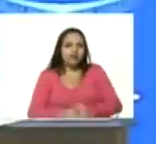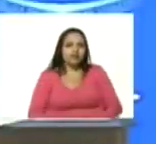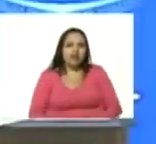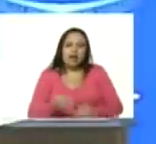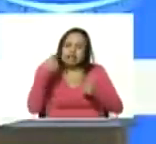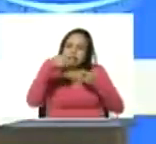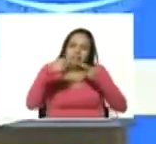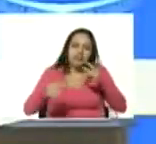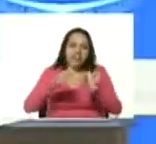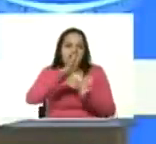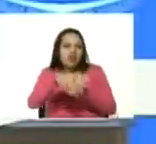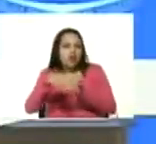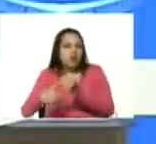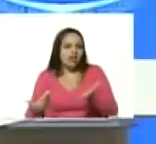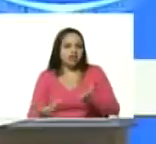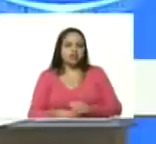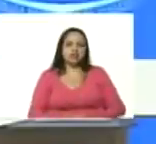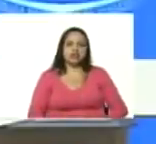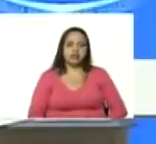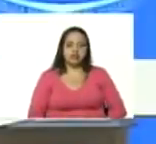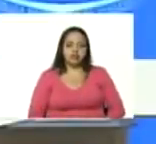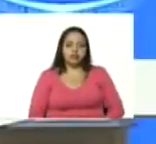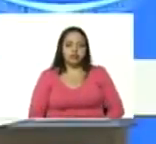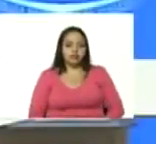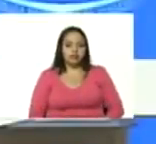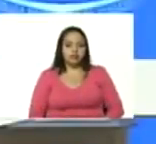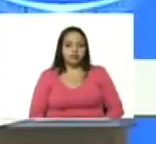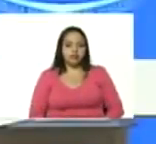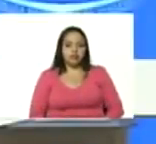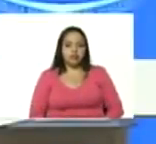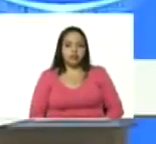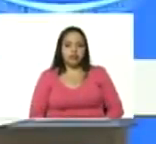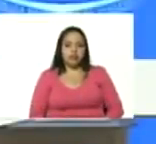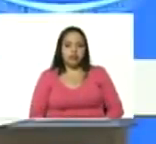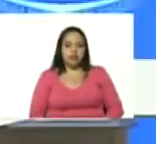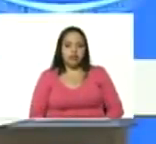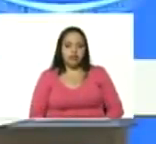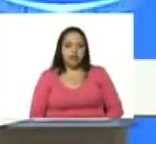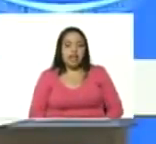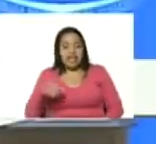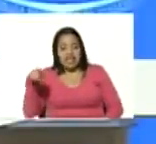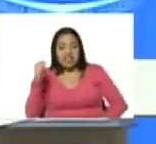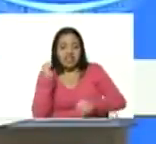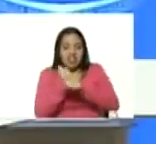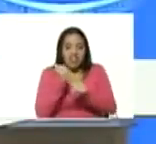con la supuesta sede que hasta Vergara dice eso es mentira. Él está despachando de monómeros en Colombia.